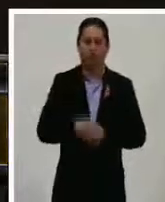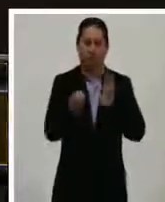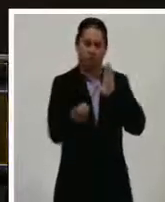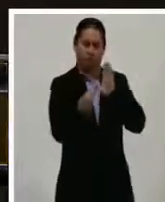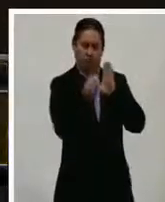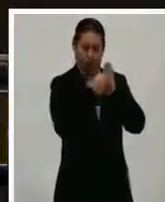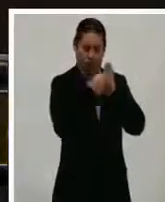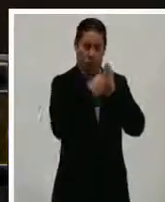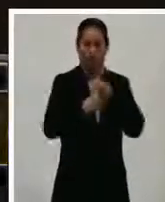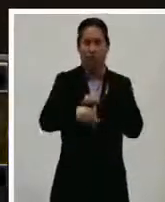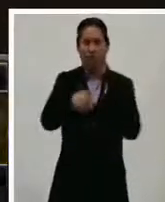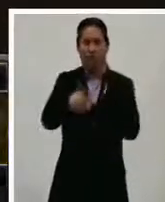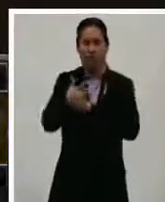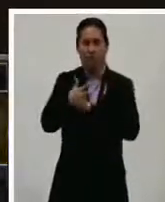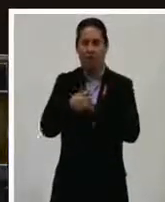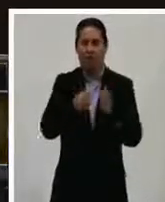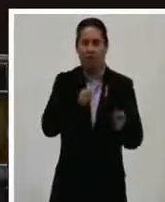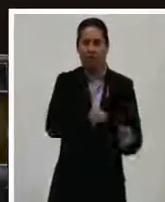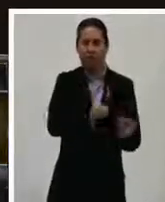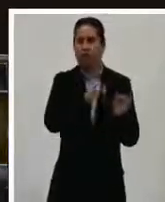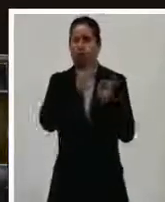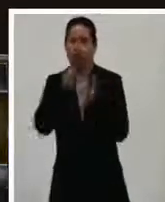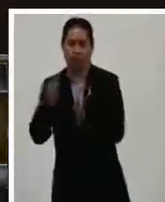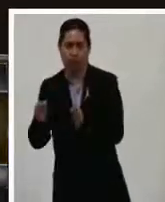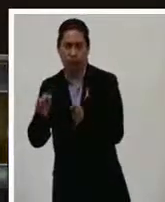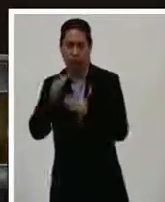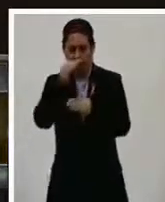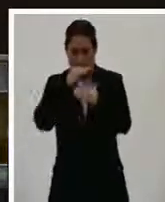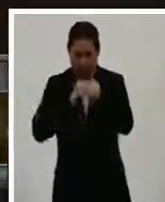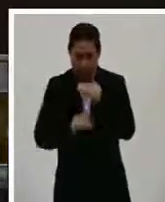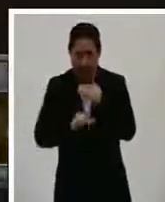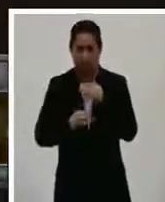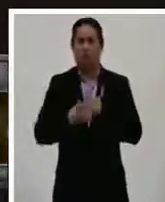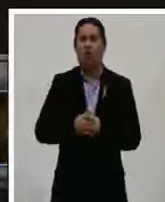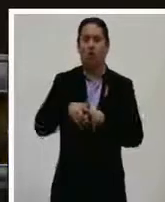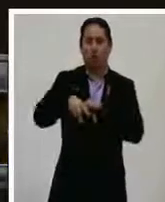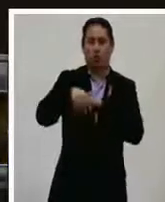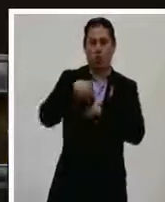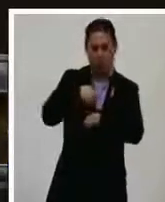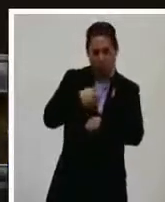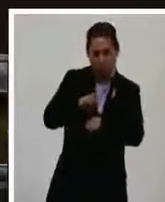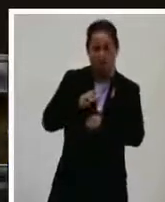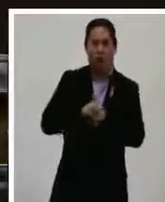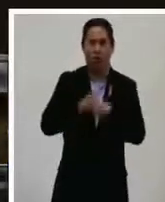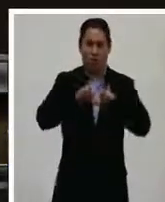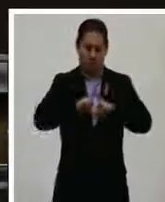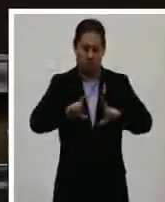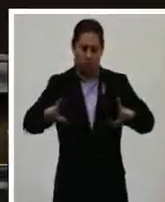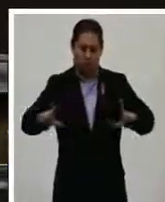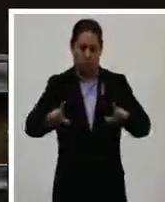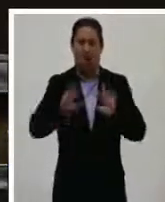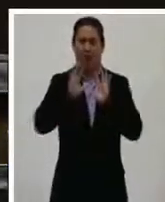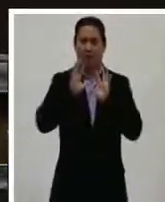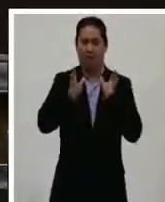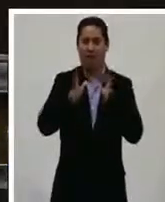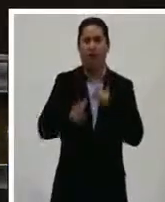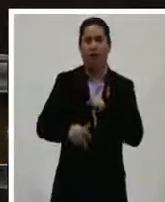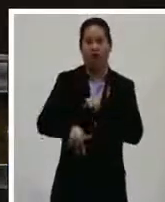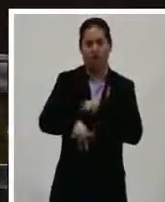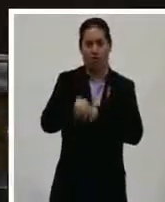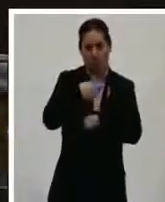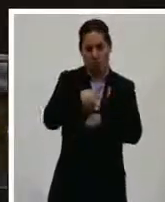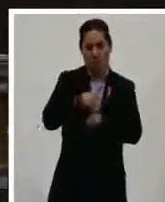adiciona la fracción 13 y se recorre a la subsecuente en número y contenido para quedar como fracción